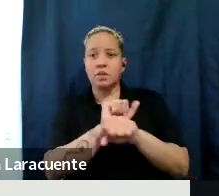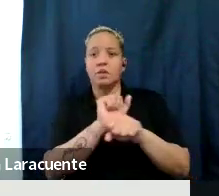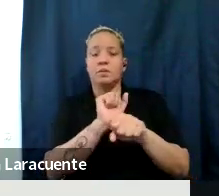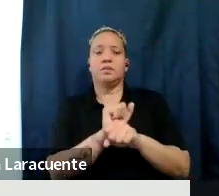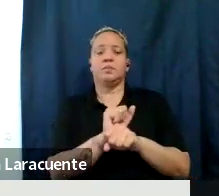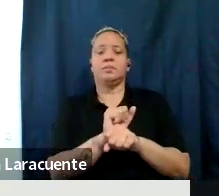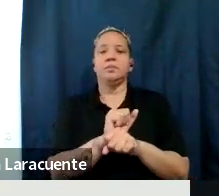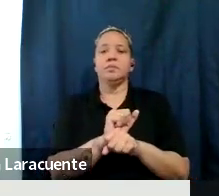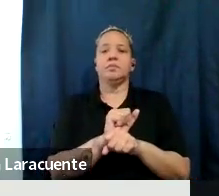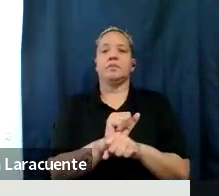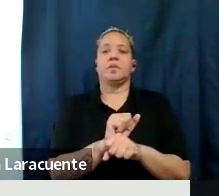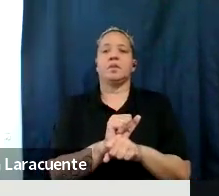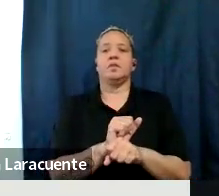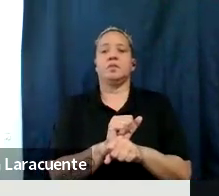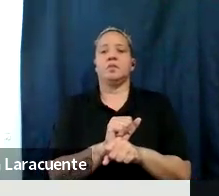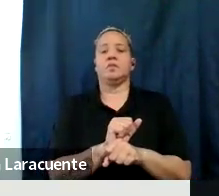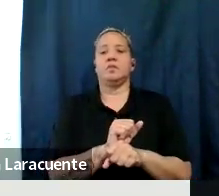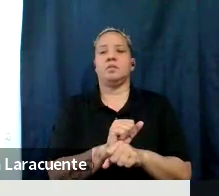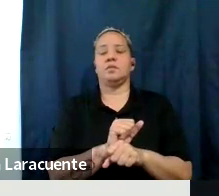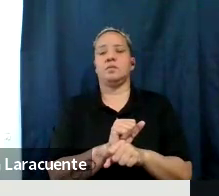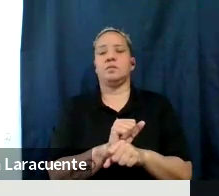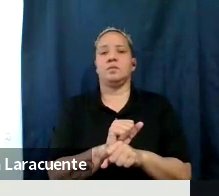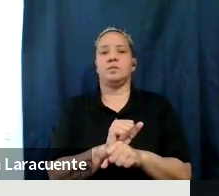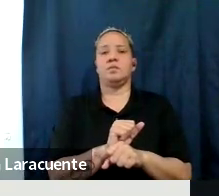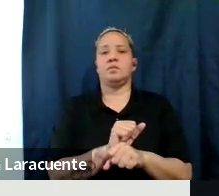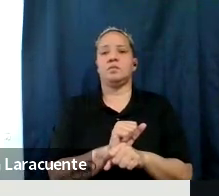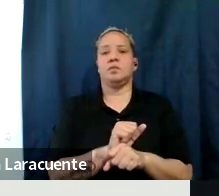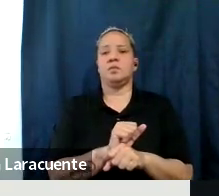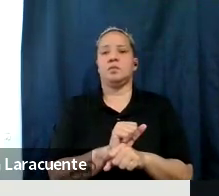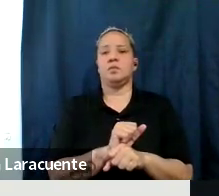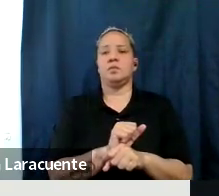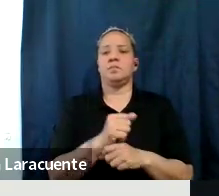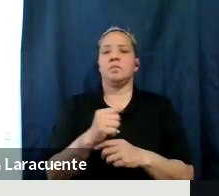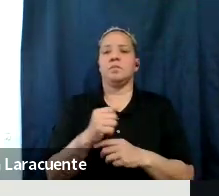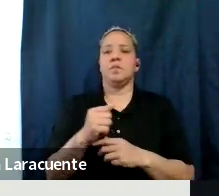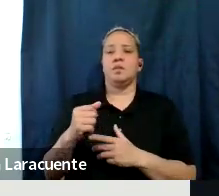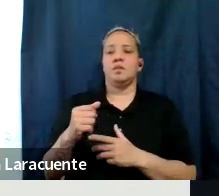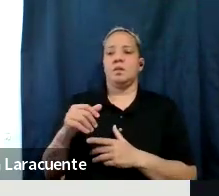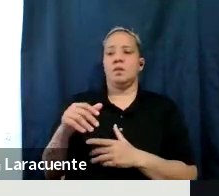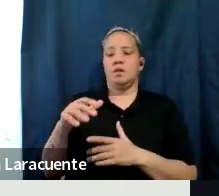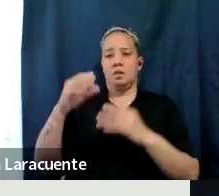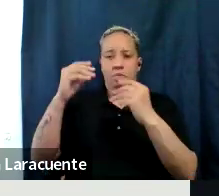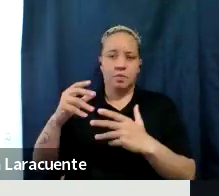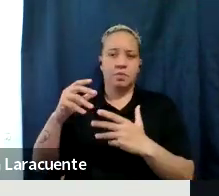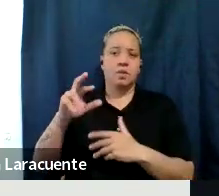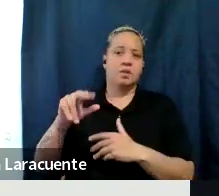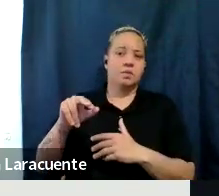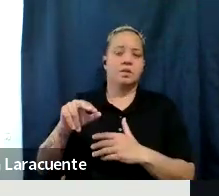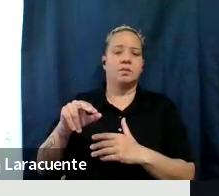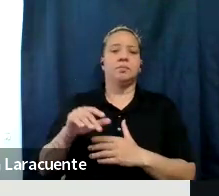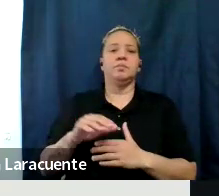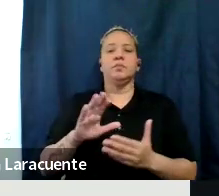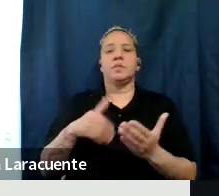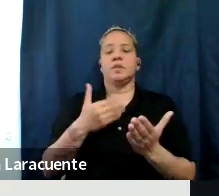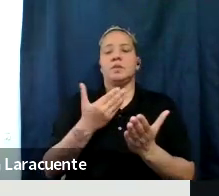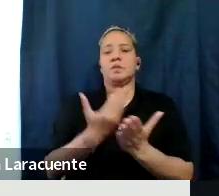cuerpo de académicos rioplatenses, riopiedrenses, perdón, explica el interés que suscita la llegada de Juan Ramón